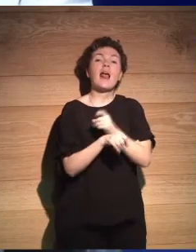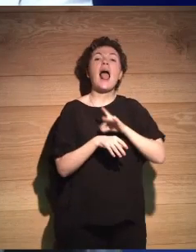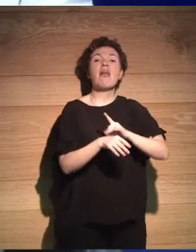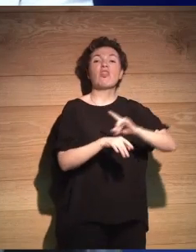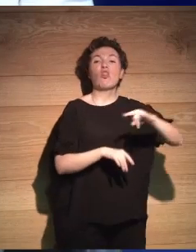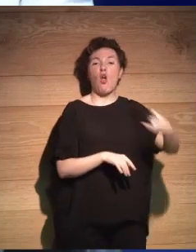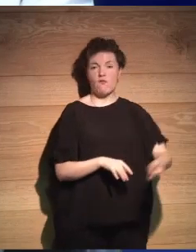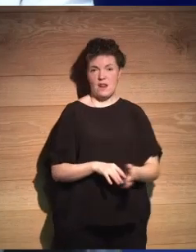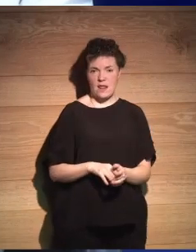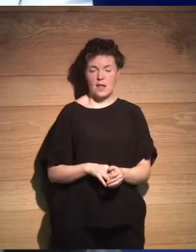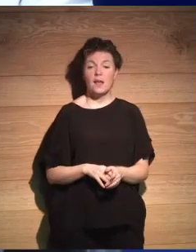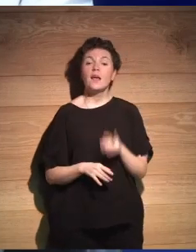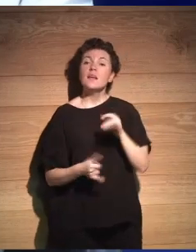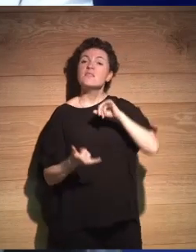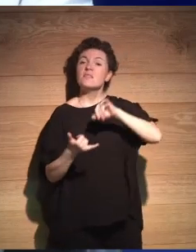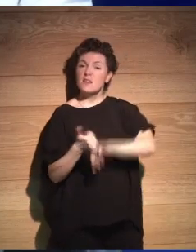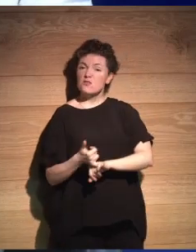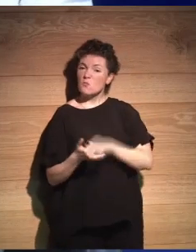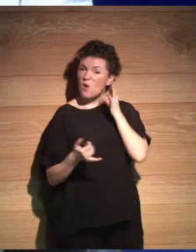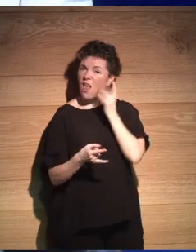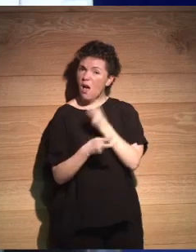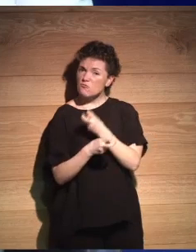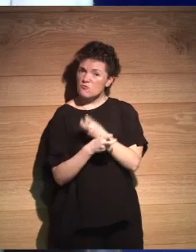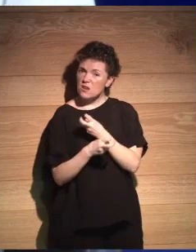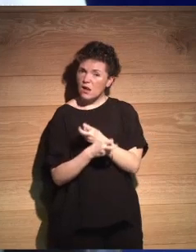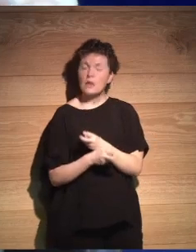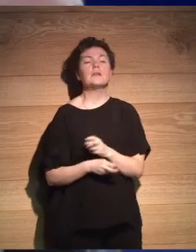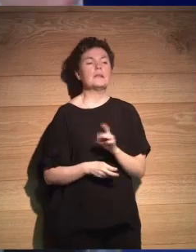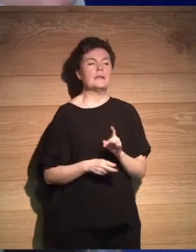Y se casó con una austriaca, ¿no? Sí.